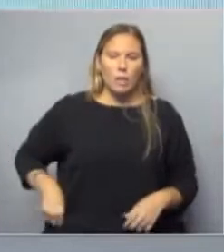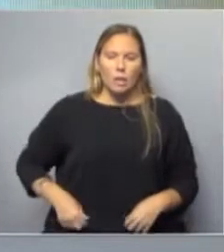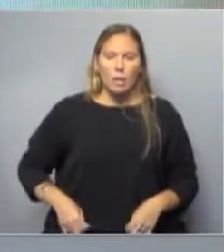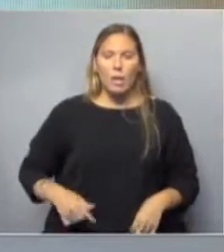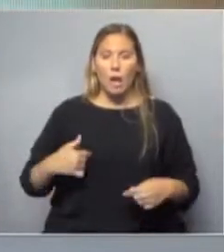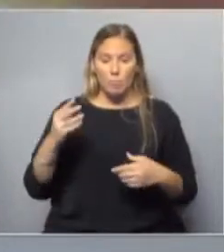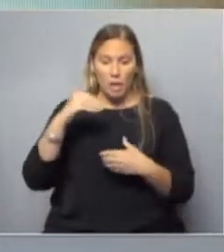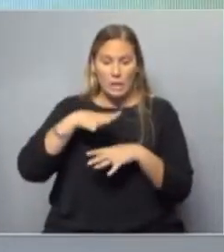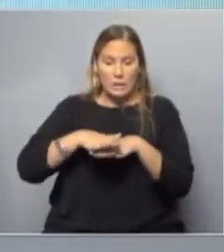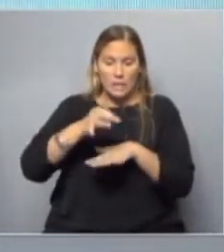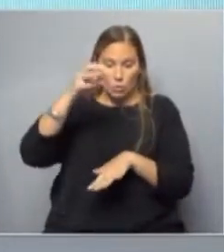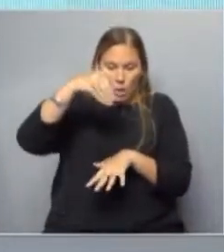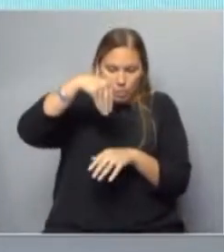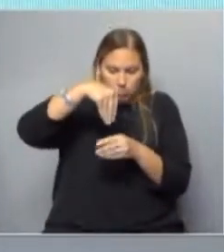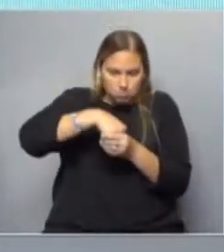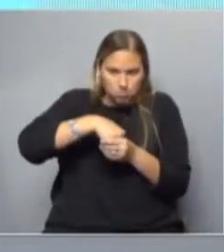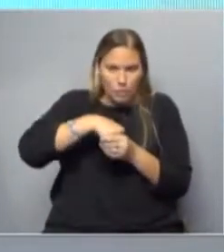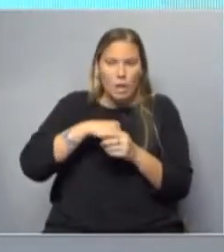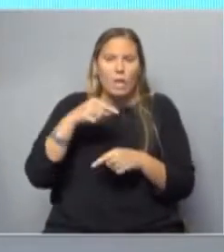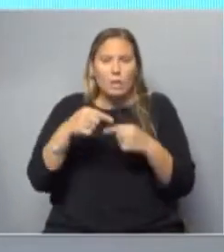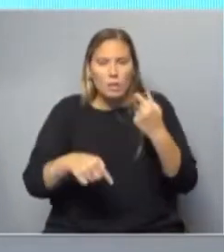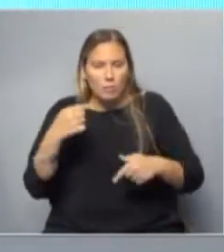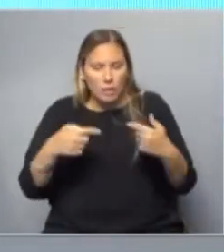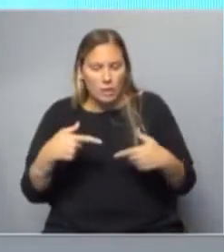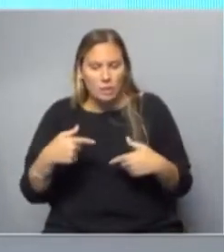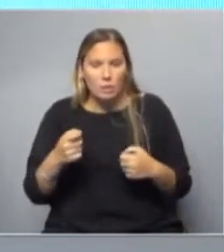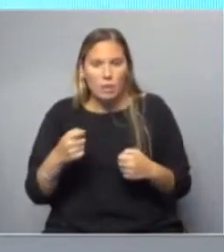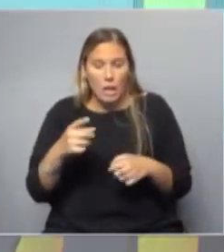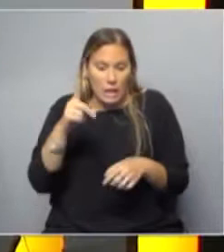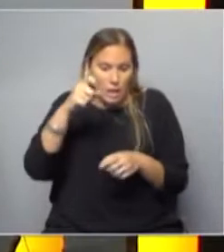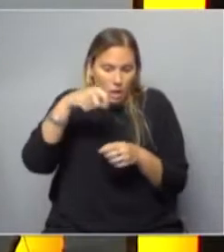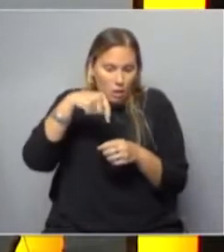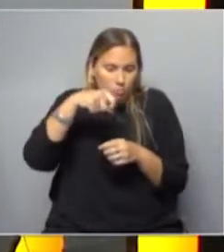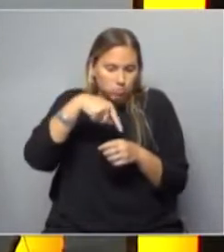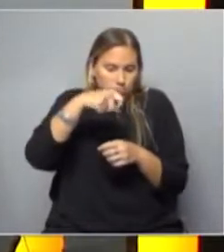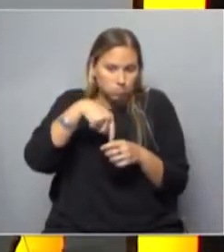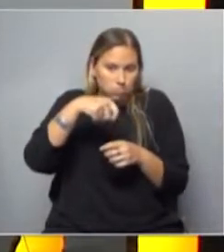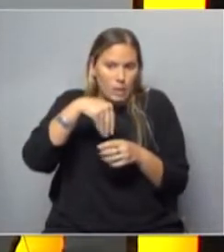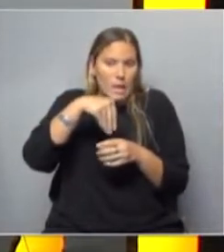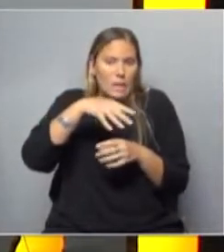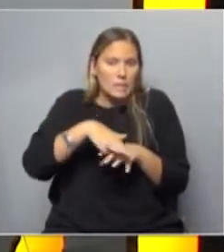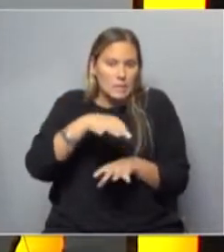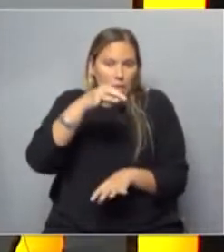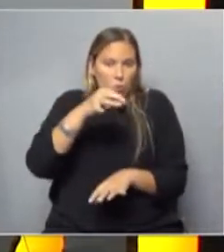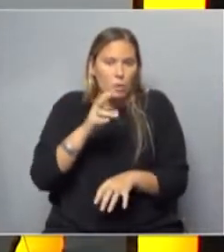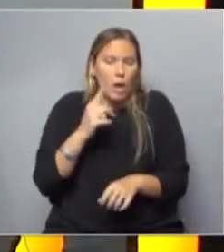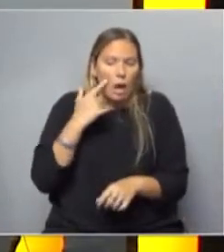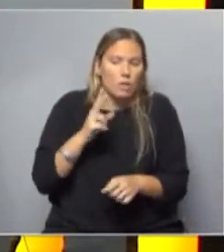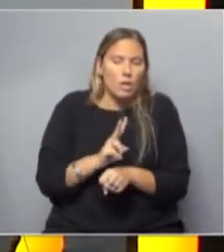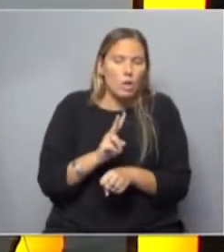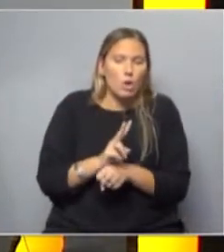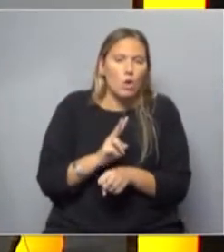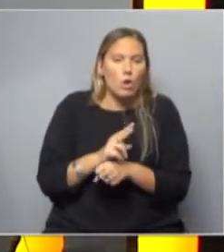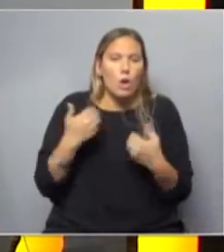nuestras células, lo que hace es inyectar distintos factores adentro de la célula y de esa manera de regular funciones